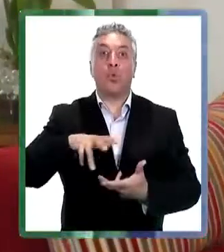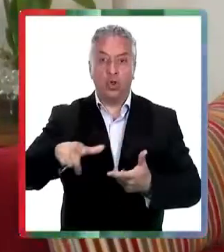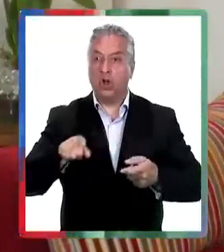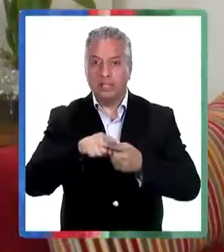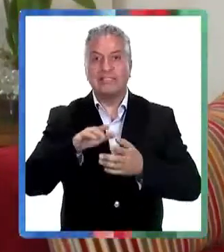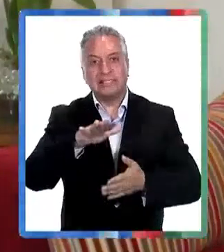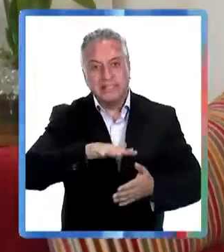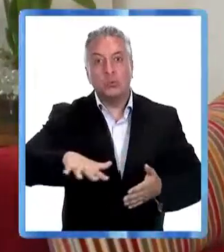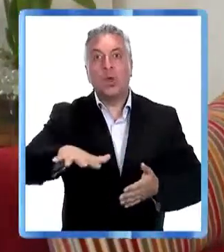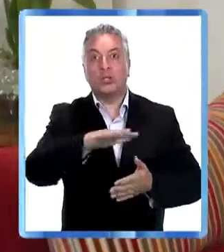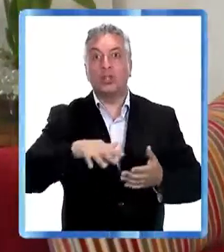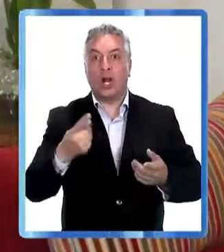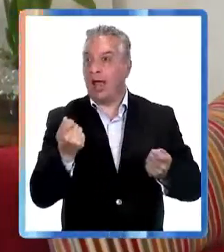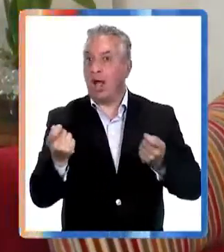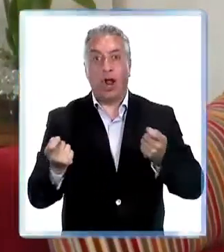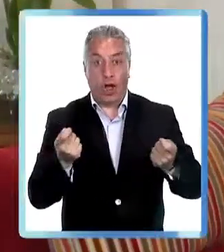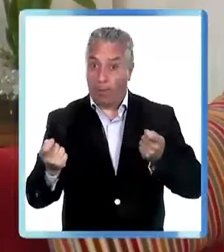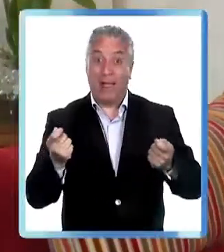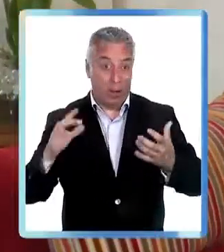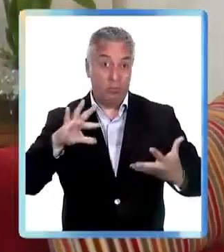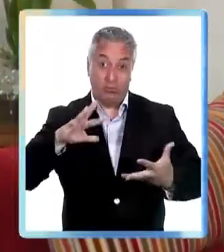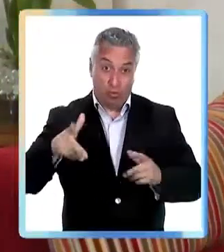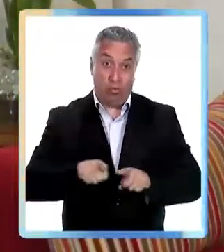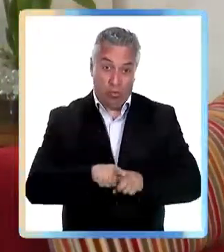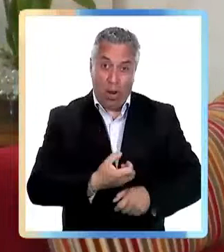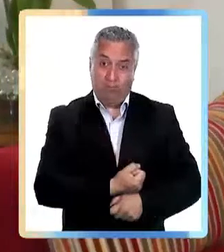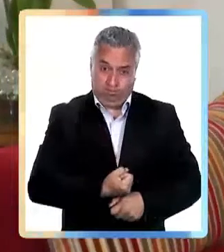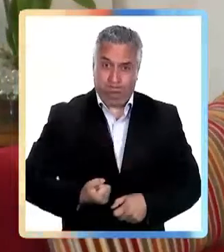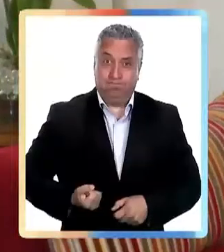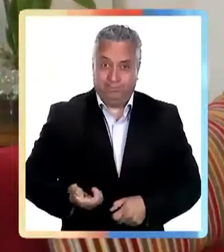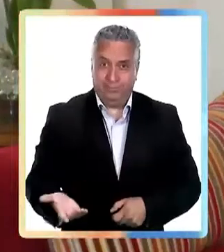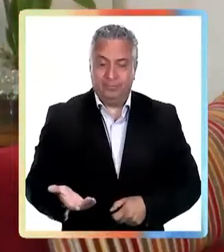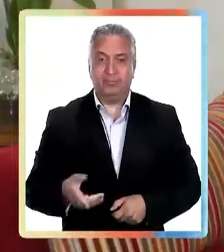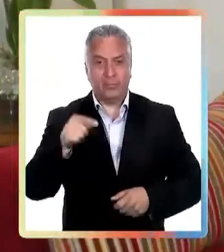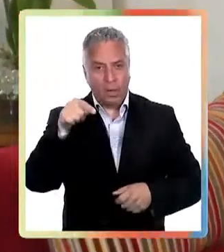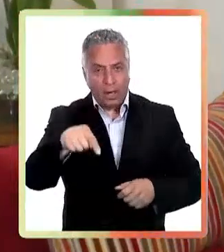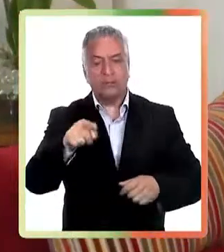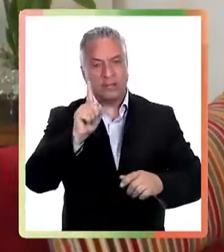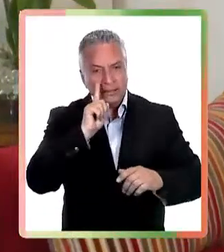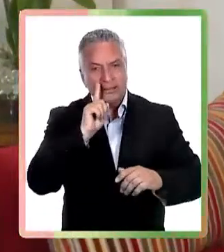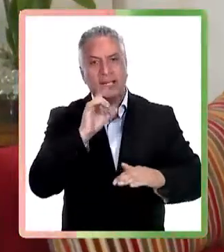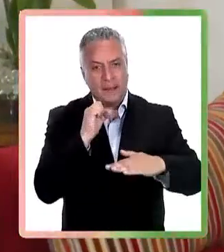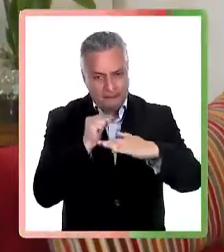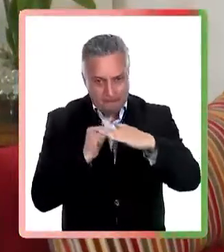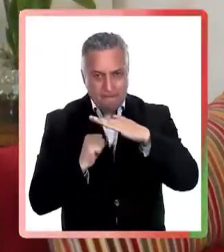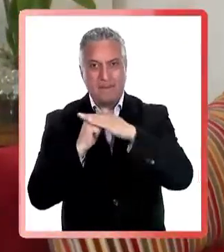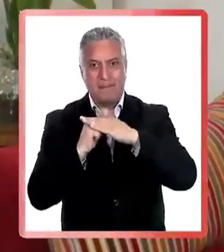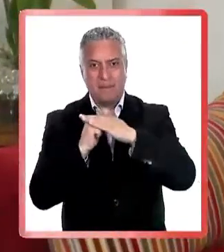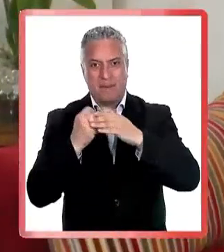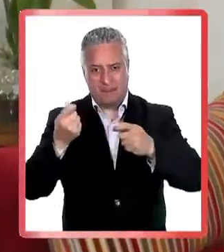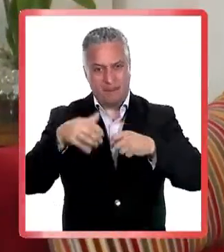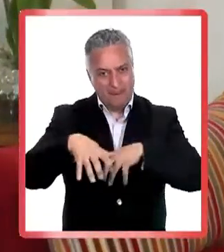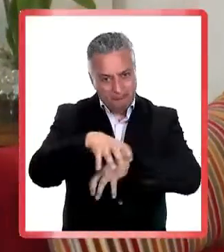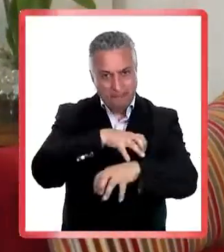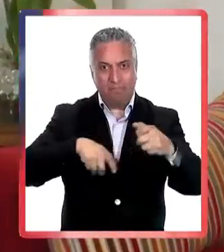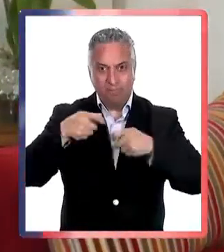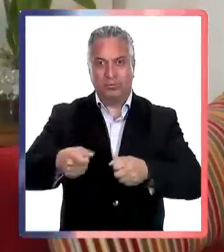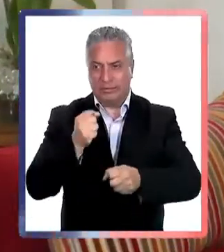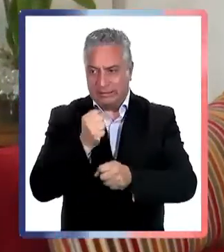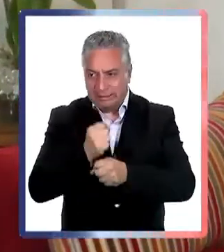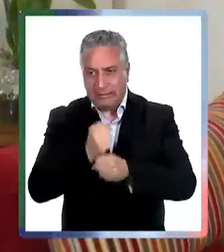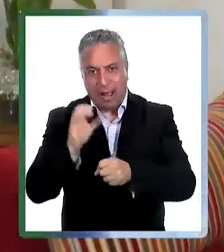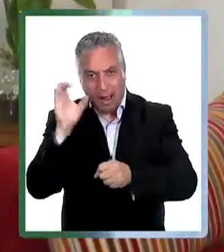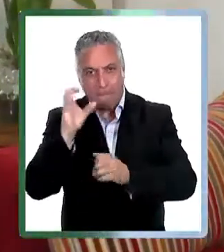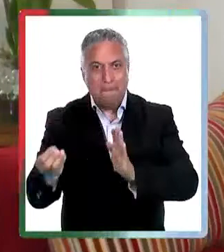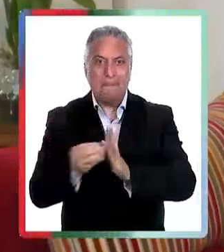situación económica y nosotros no estamos exentos de eso, tiene un pilar ahí muy fuerte con reinversión, generación